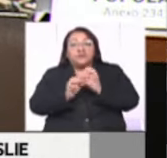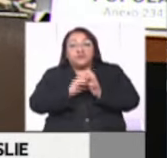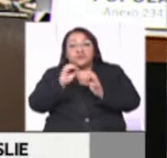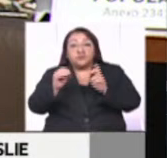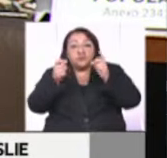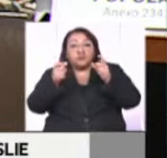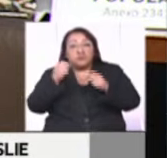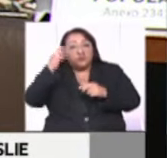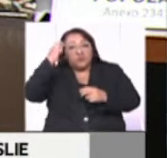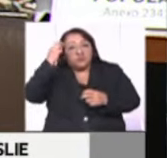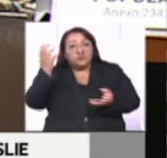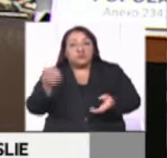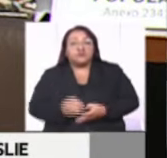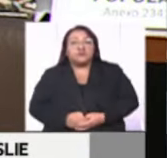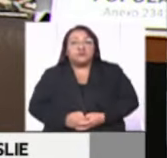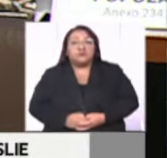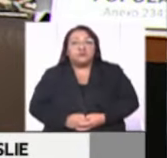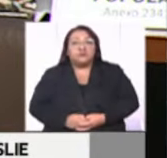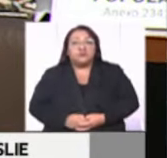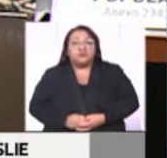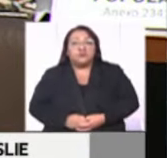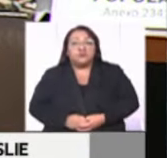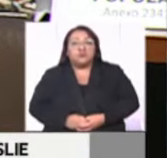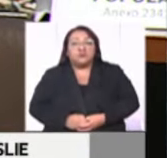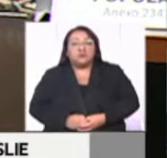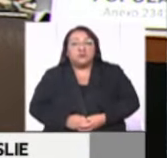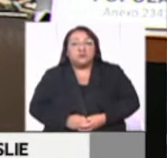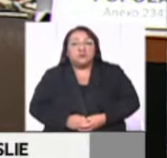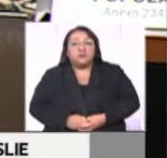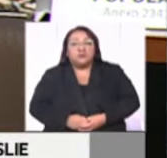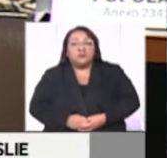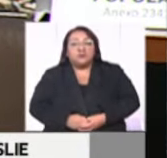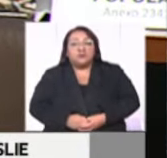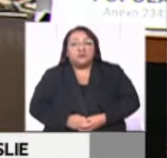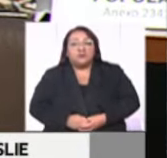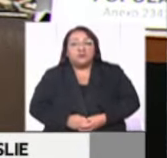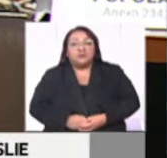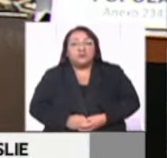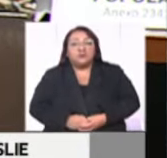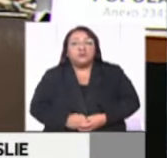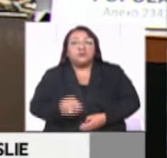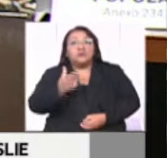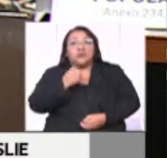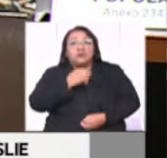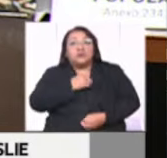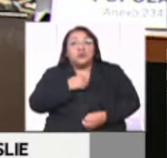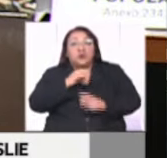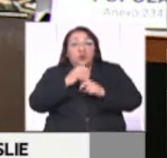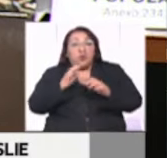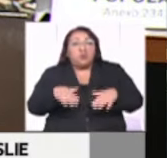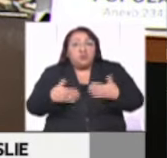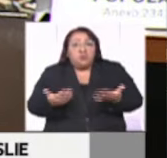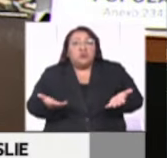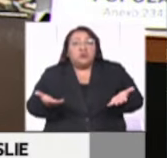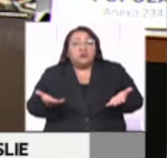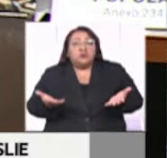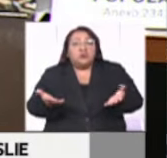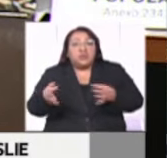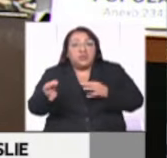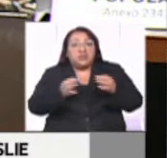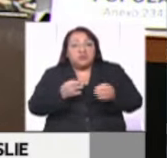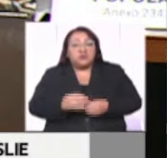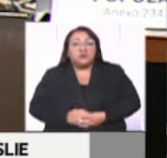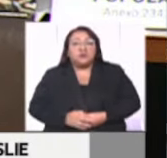control político. Nos hubiera gustado que la señora ministra de Cultura pueda